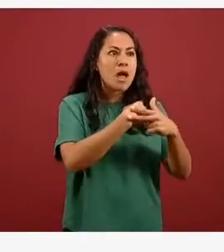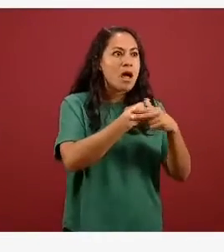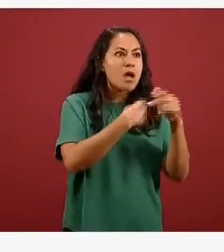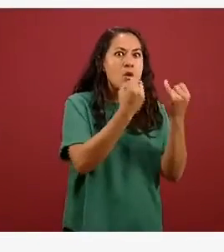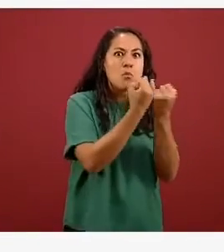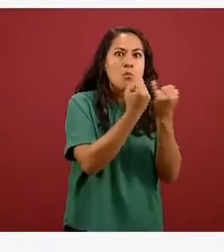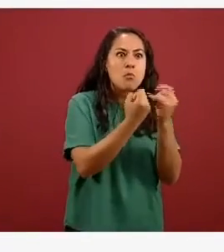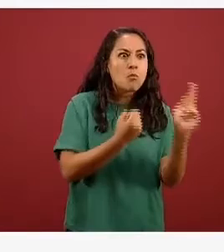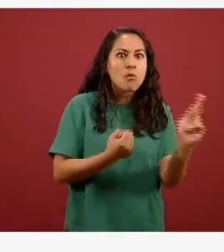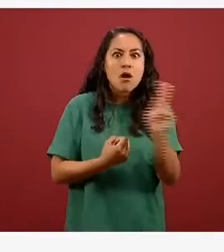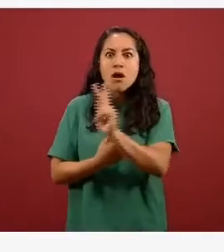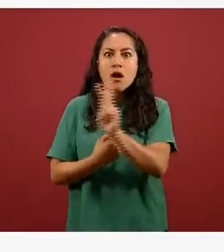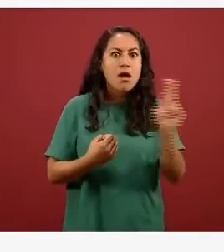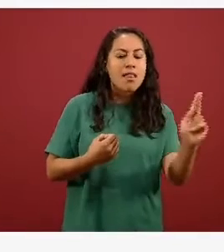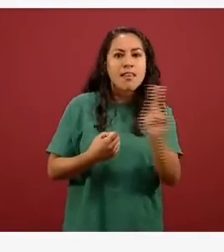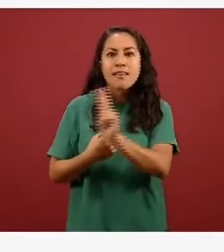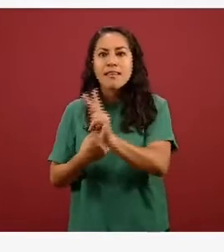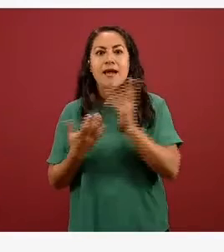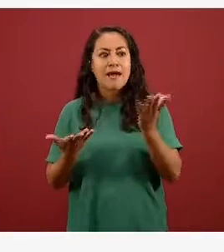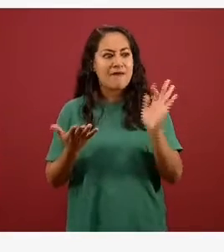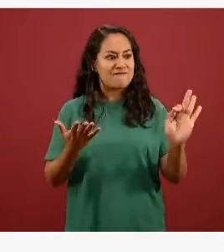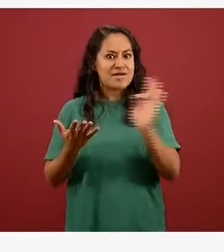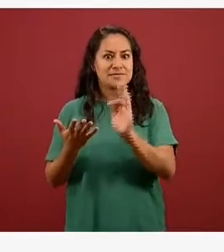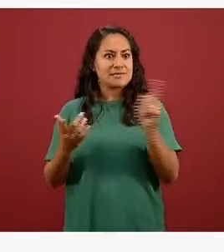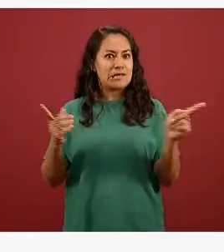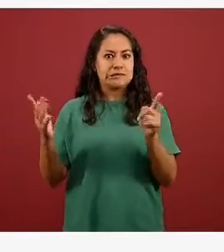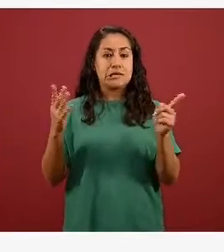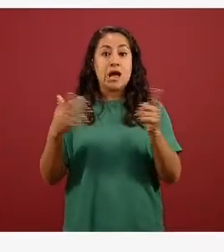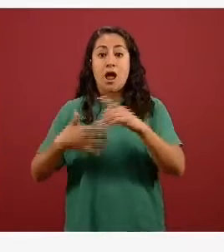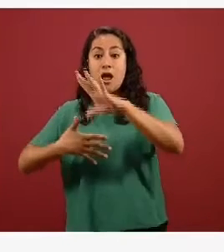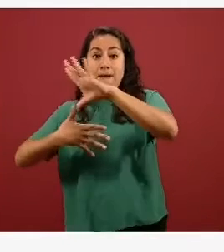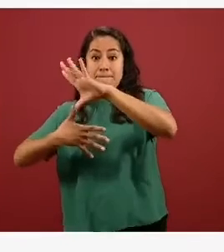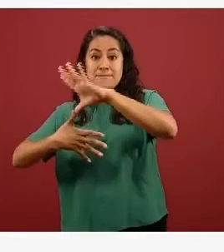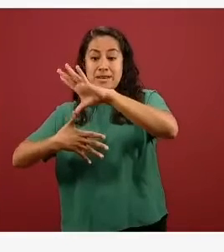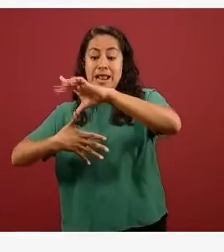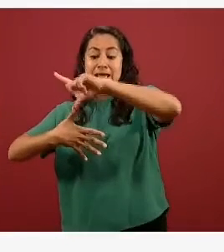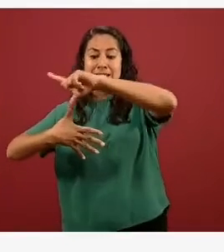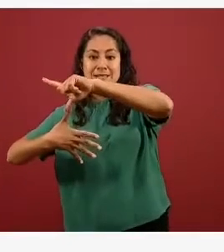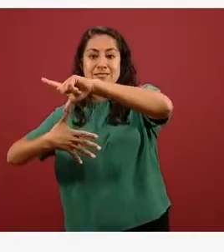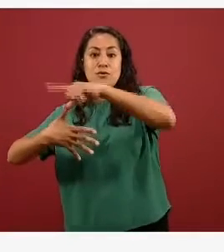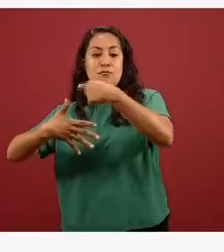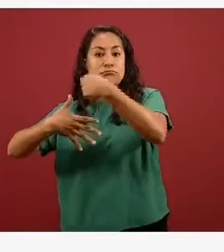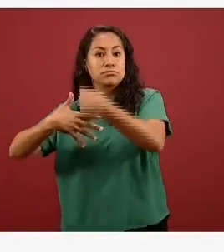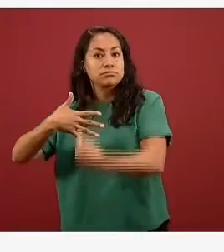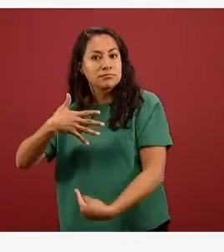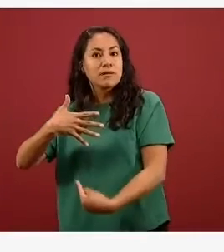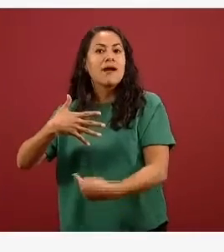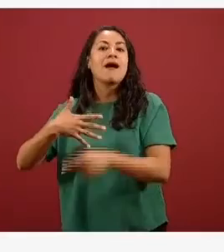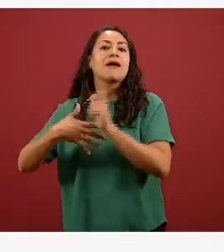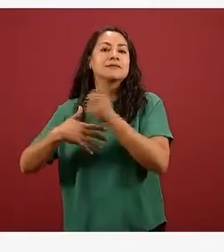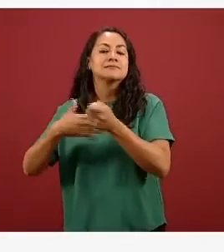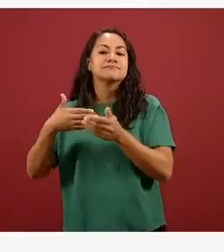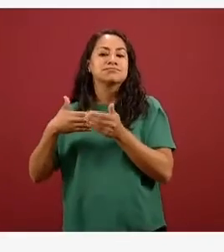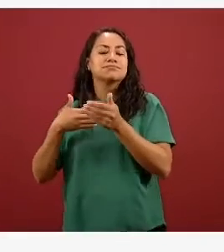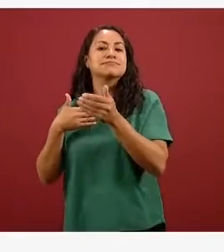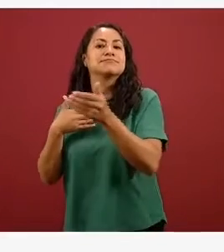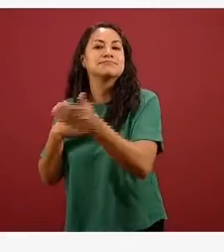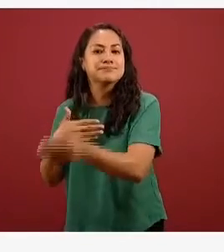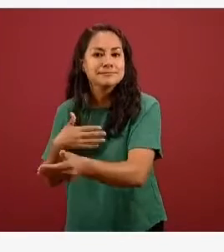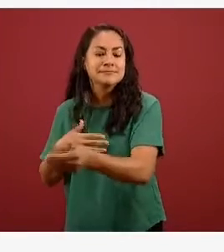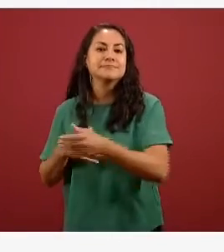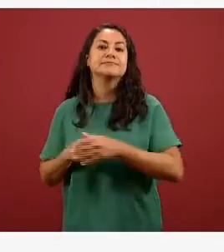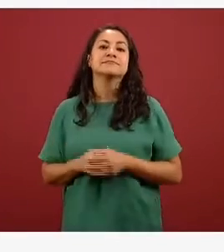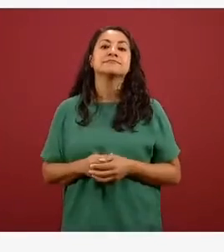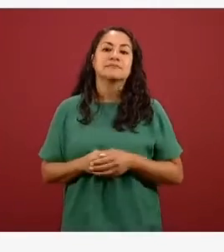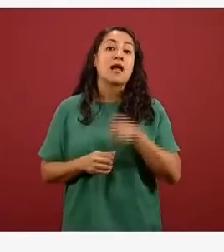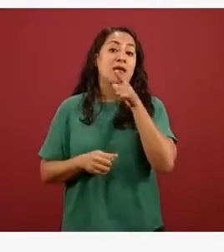Américas. Por eso podemos ver un poco cómo se ha mantenido esta paridad, digamos, entre Europa y América, dado que es Estados Unidos el que aporta la